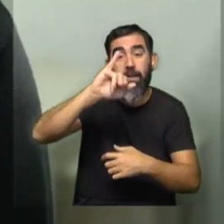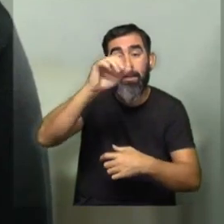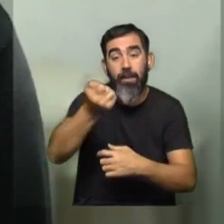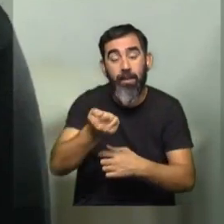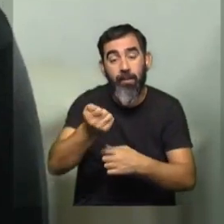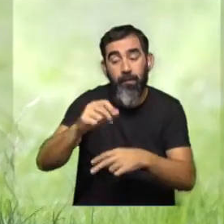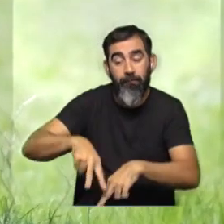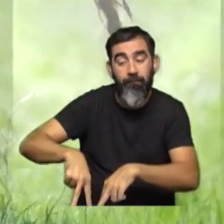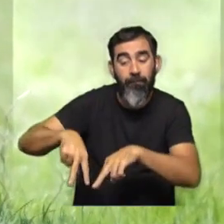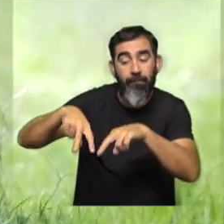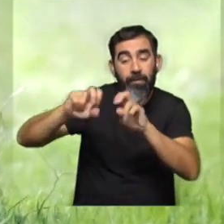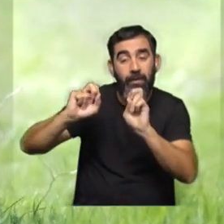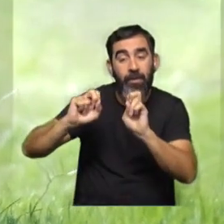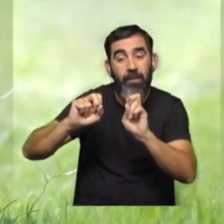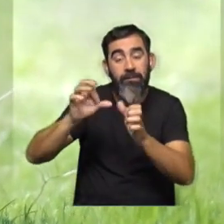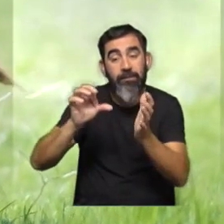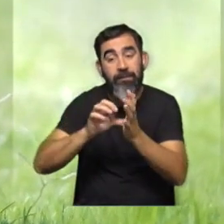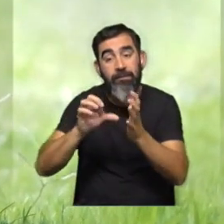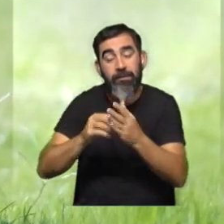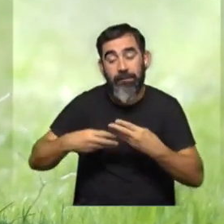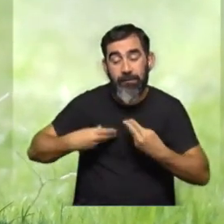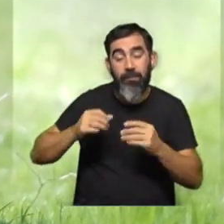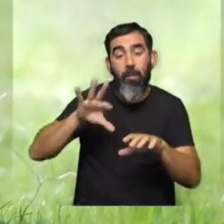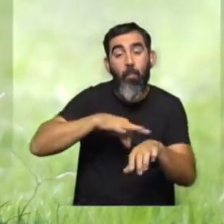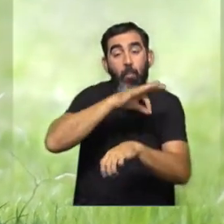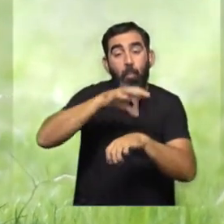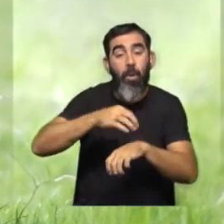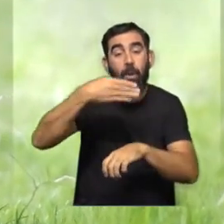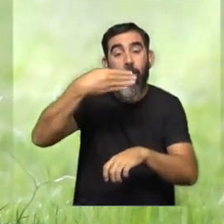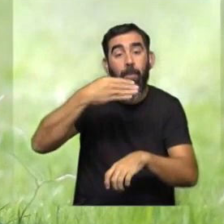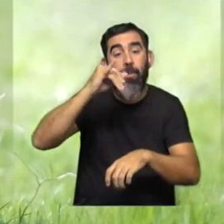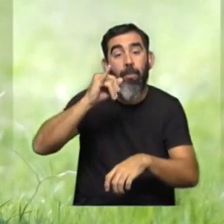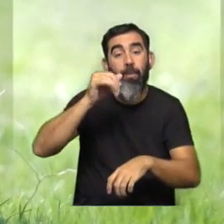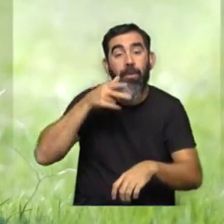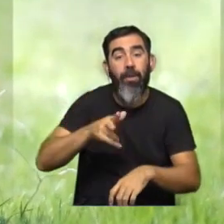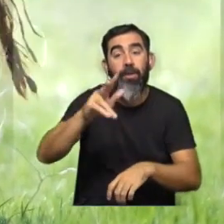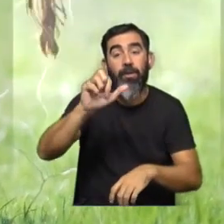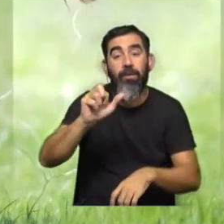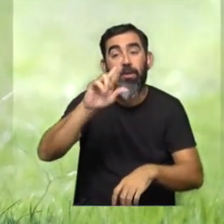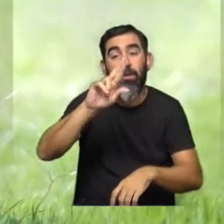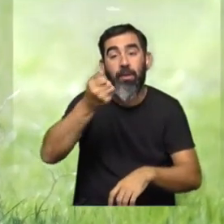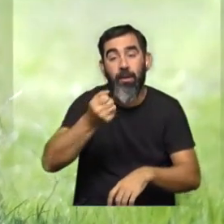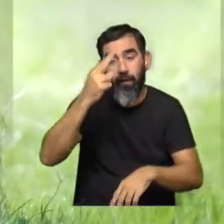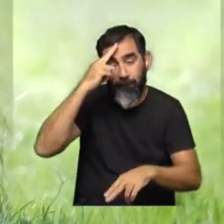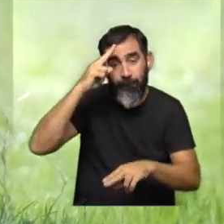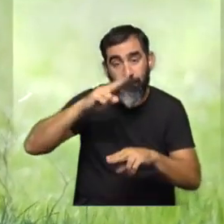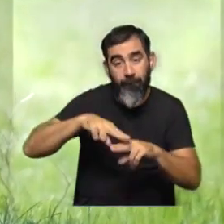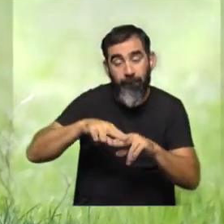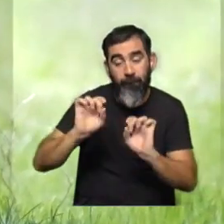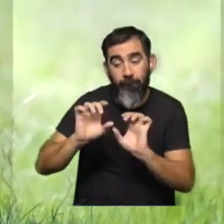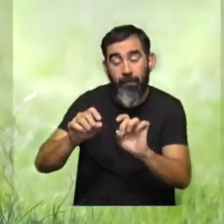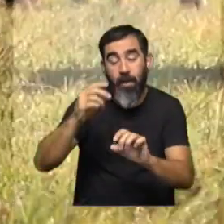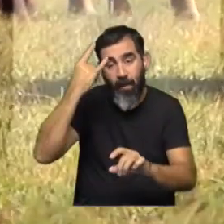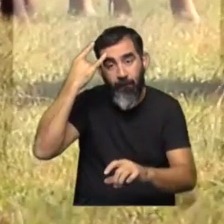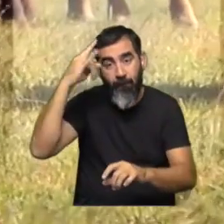para estudiar estos sistemas sensoriales en la mosca lavichera, que es una mosca que afecta el ganado